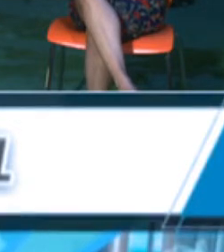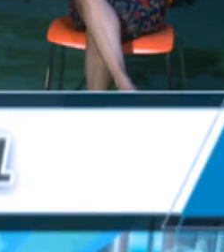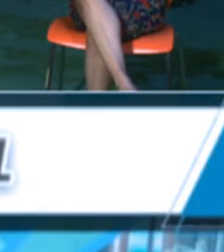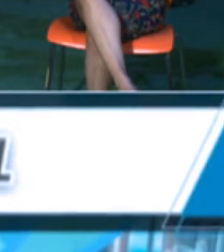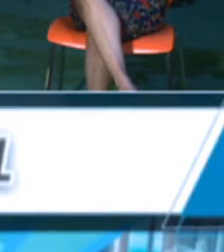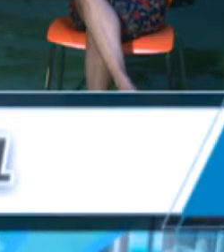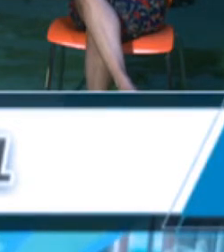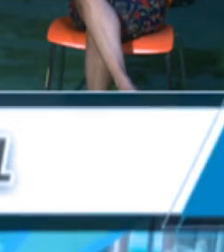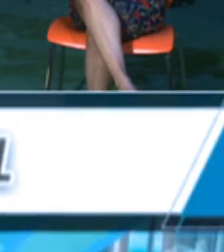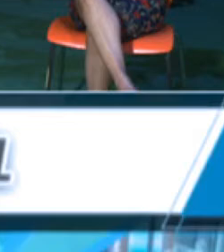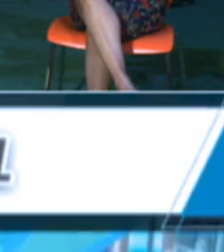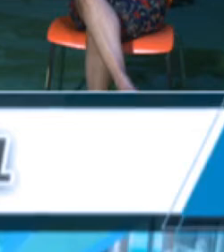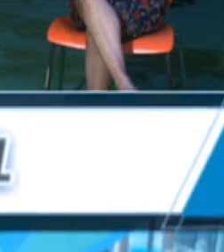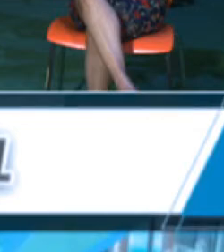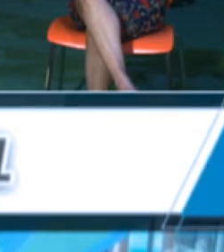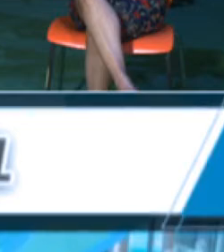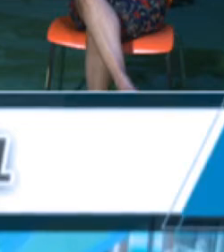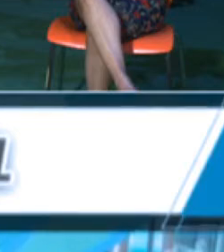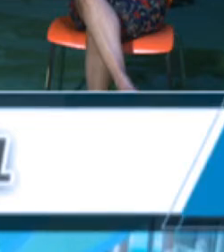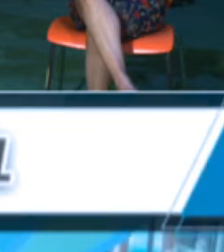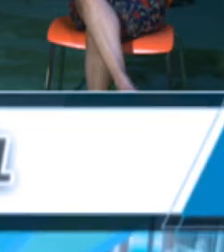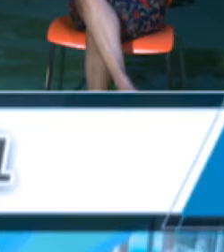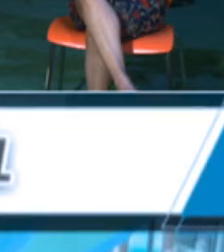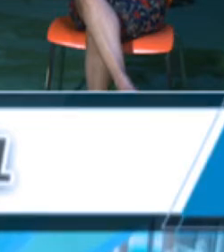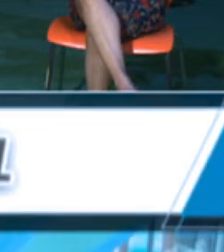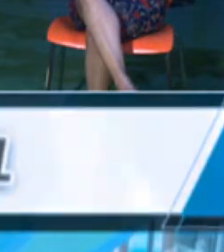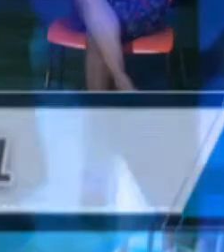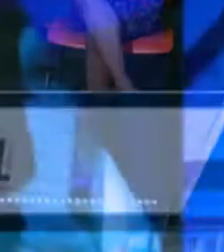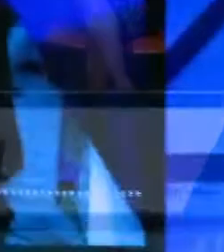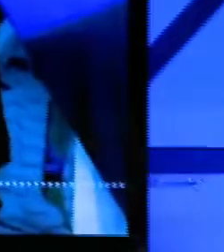al corte y ya regresamos.